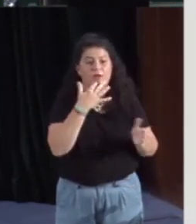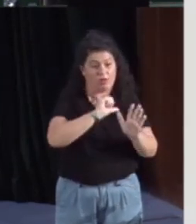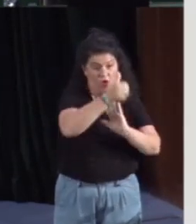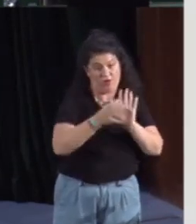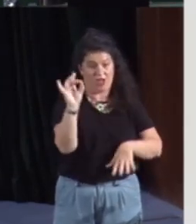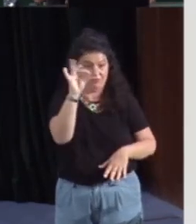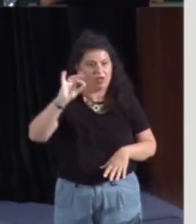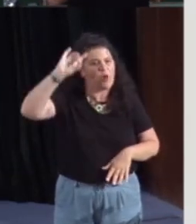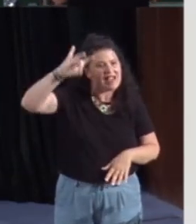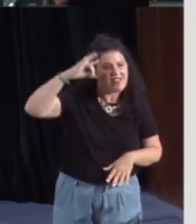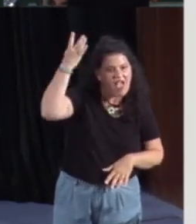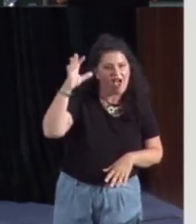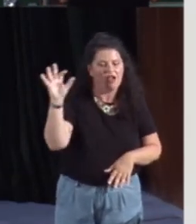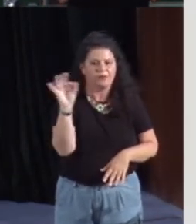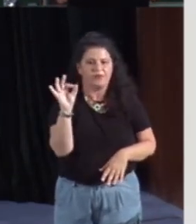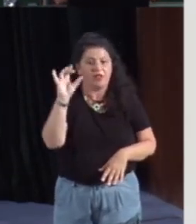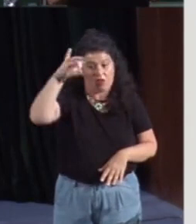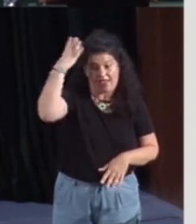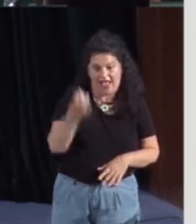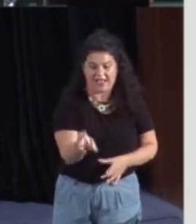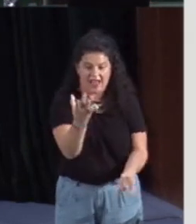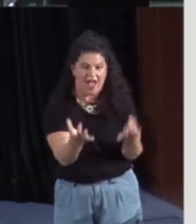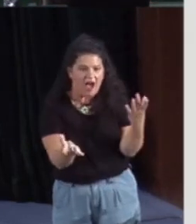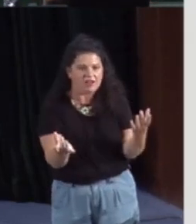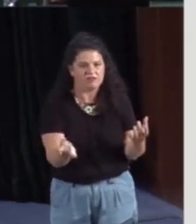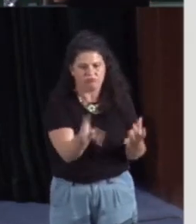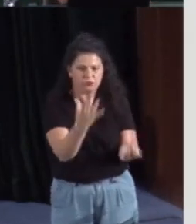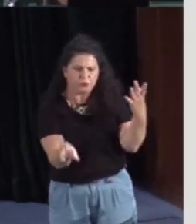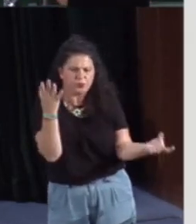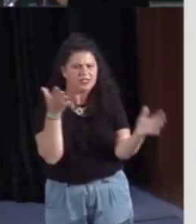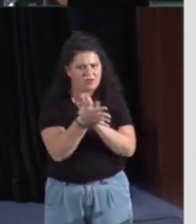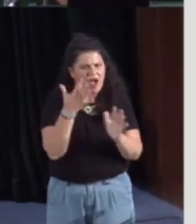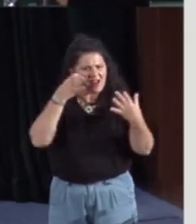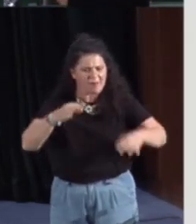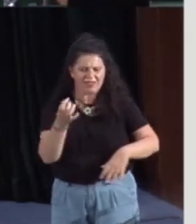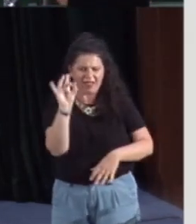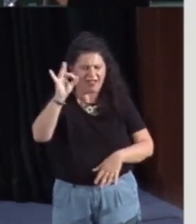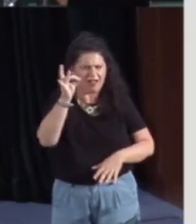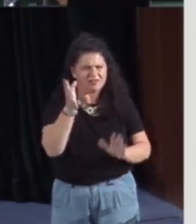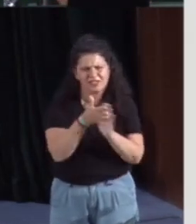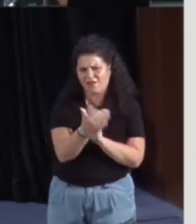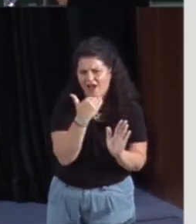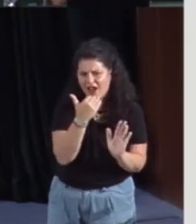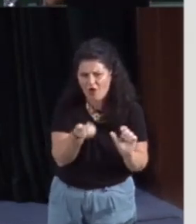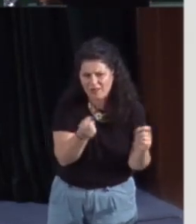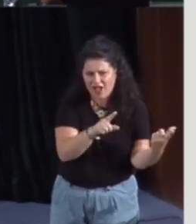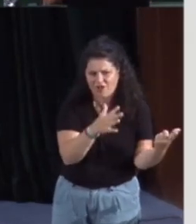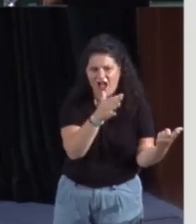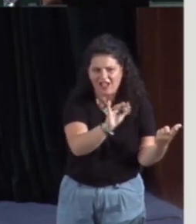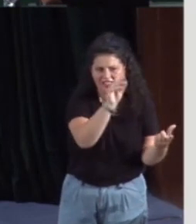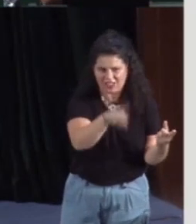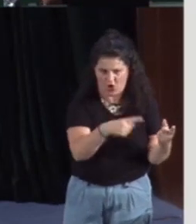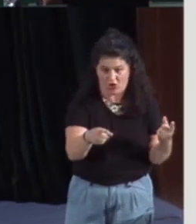por ejemplo, o el signo crear, ¿vale? Pues se analizaban ese tipo de signos, o la